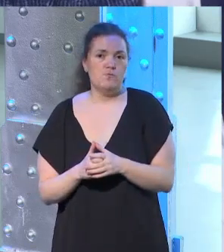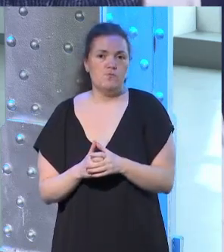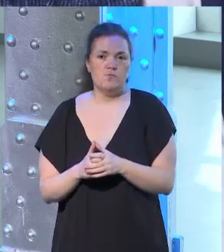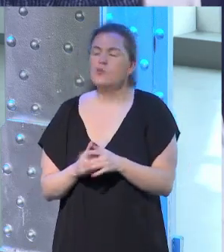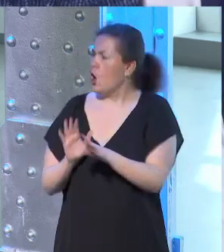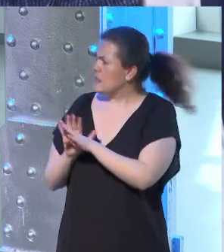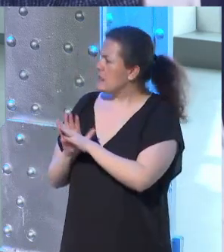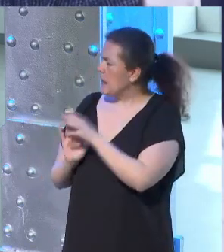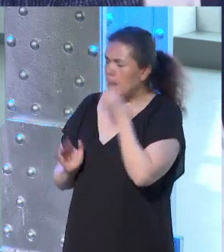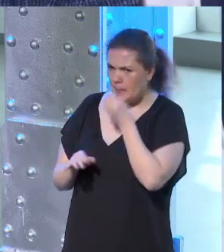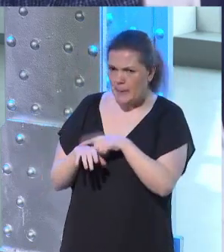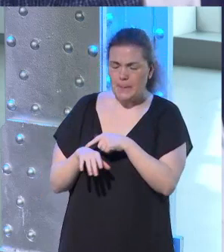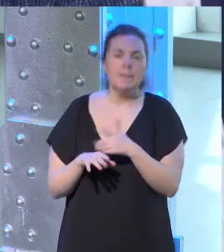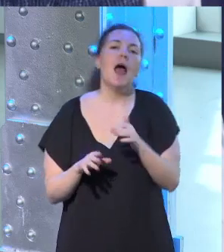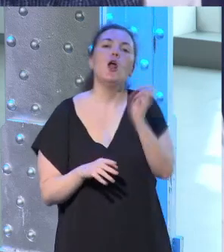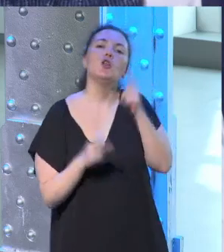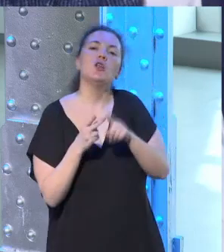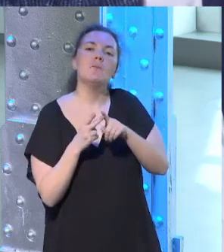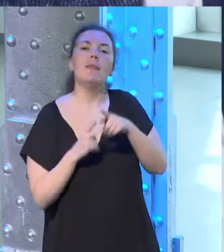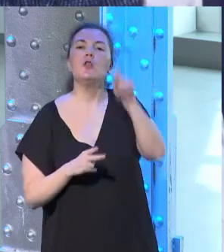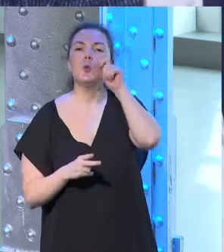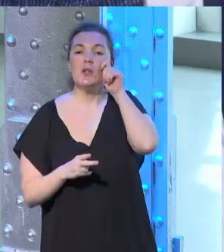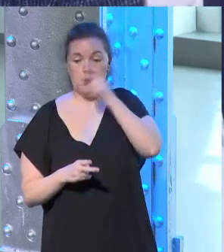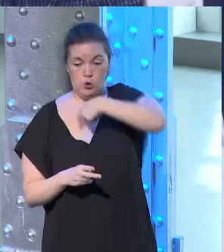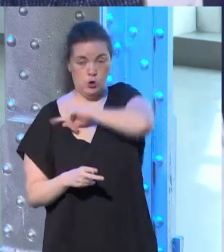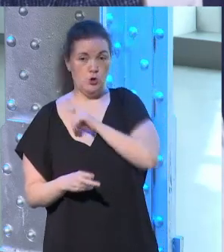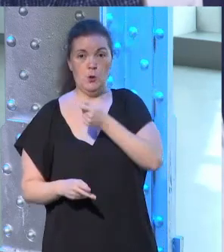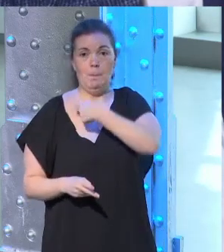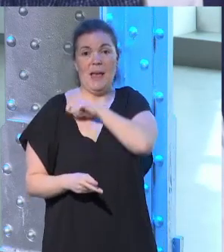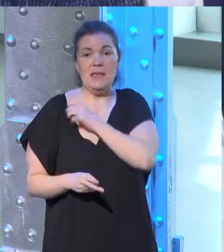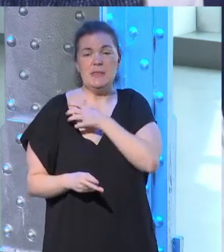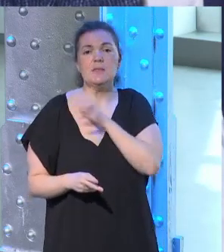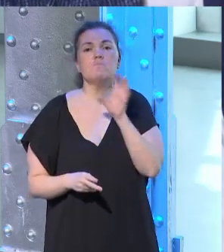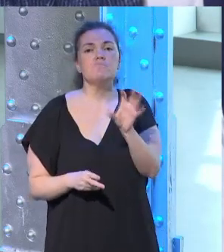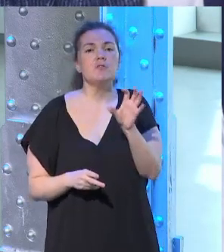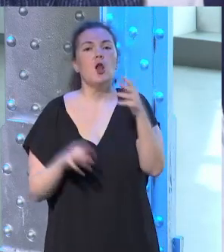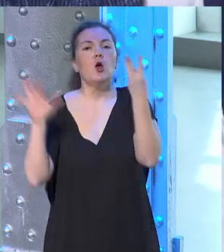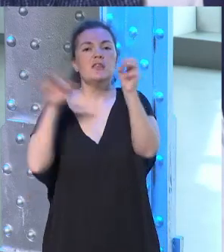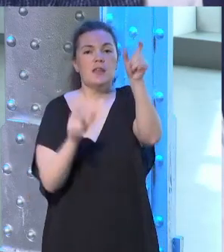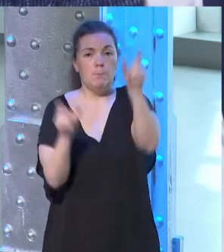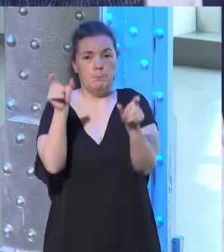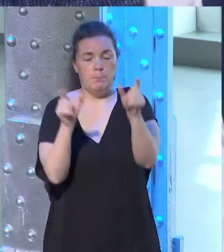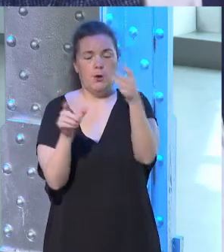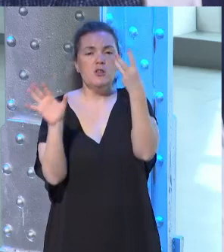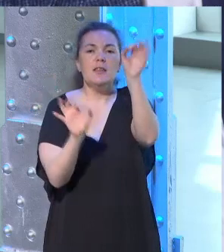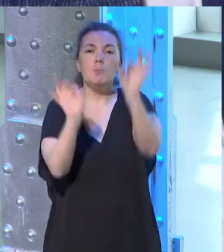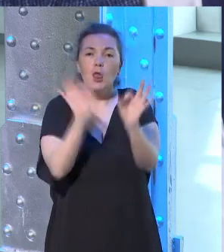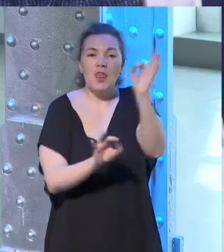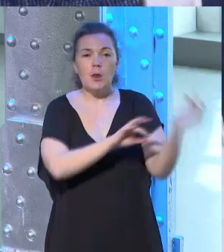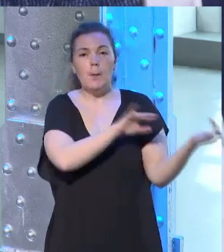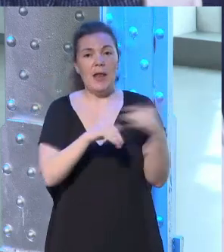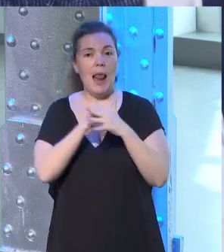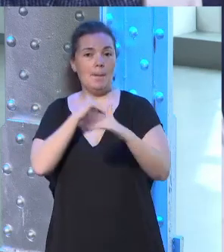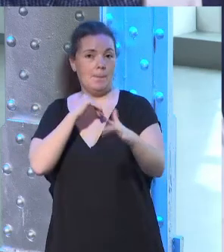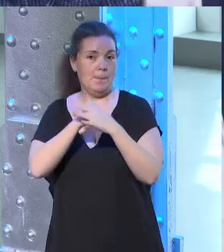Sigue, pero vamos concluyendo. Vale, y el otro tema sería el turismo. Nosotros como país, el 80% de los destinos turísticos están en costa, y la